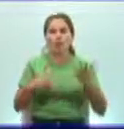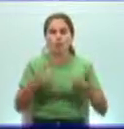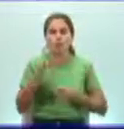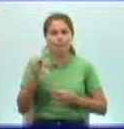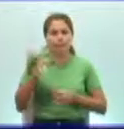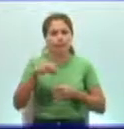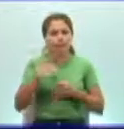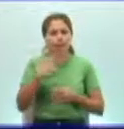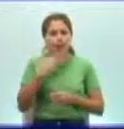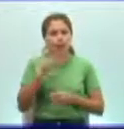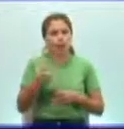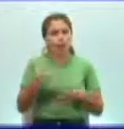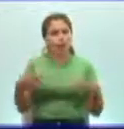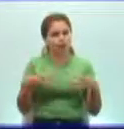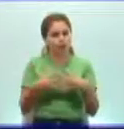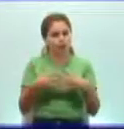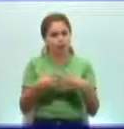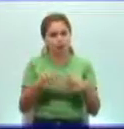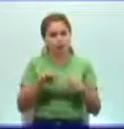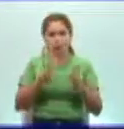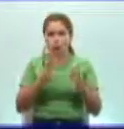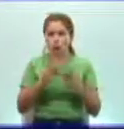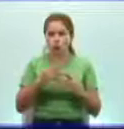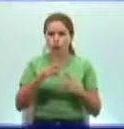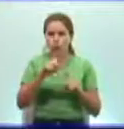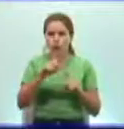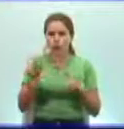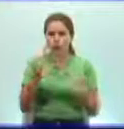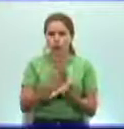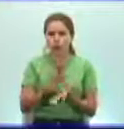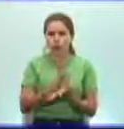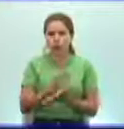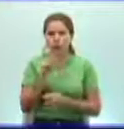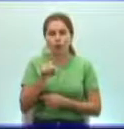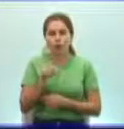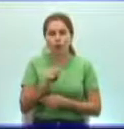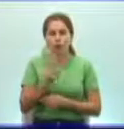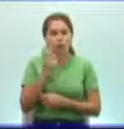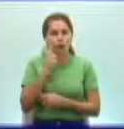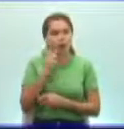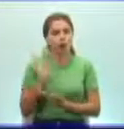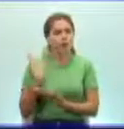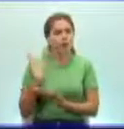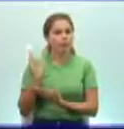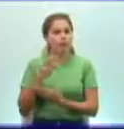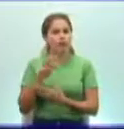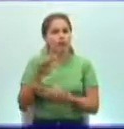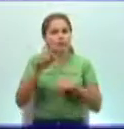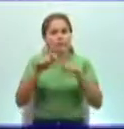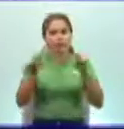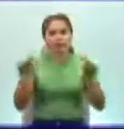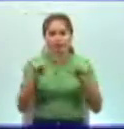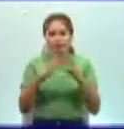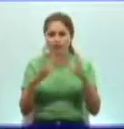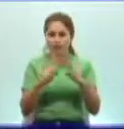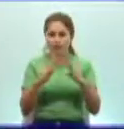supuesto, referentes a los temas que tratemos en cada una de nuestras clases. Hoy les propongo entonces observar un experimento con instrumentos caseros donde se